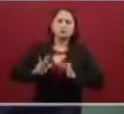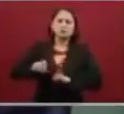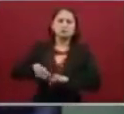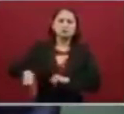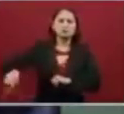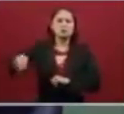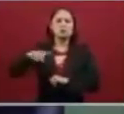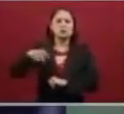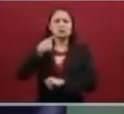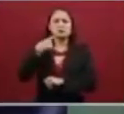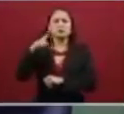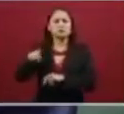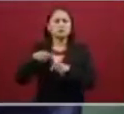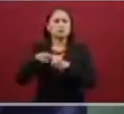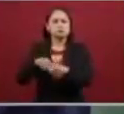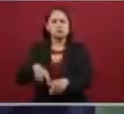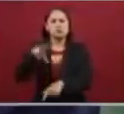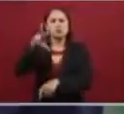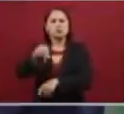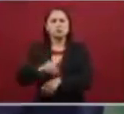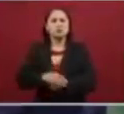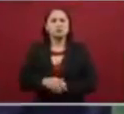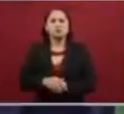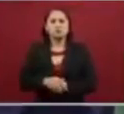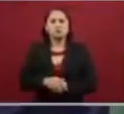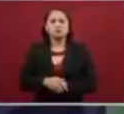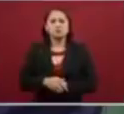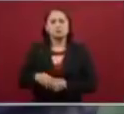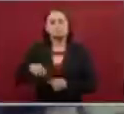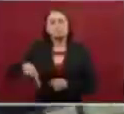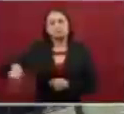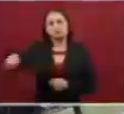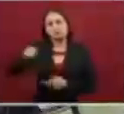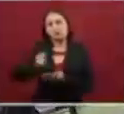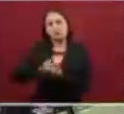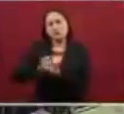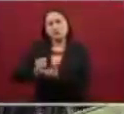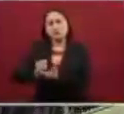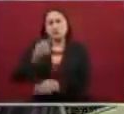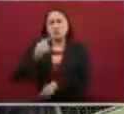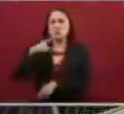esas campañas de sabotaje legal.